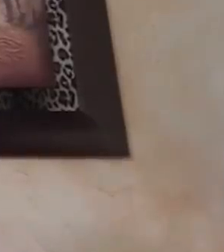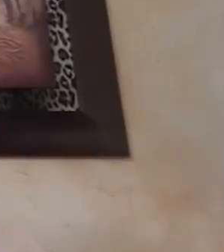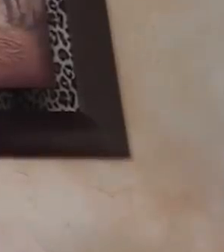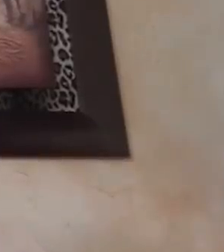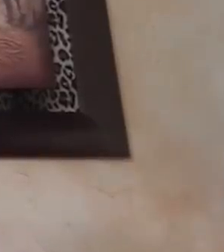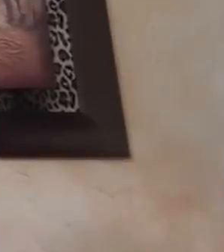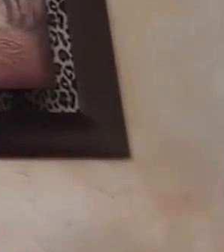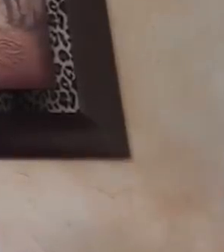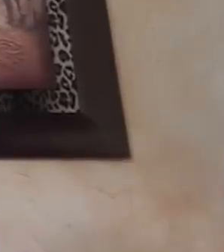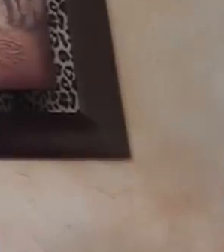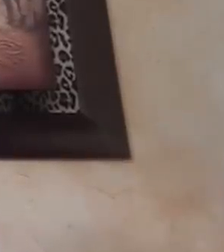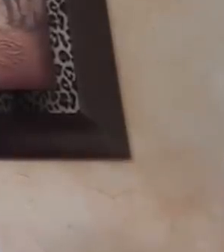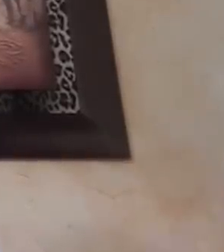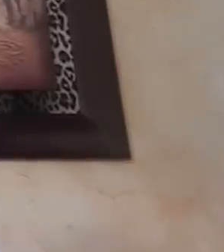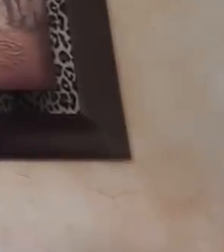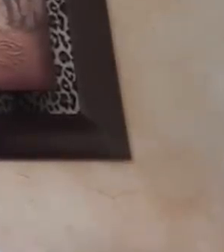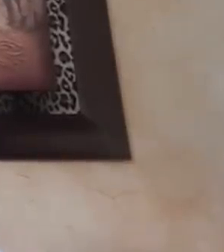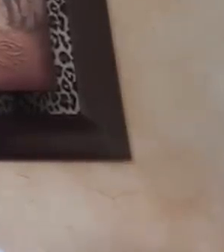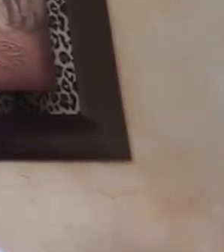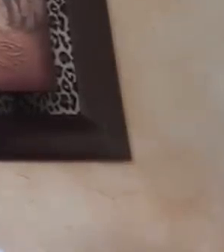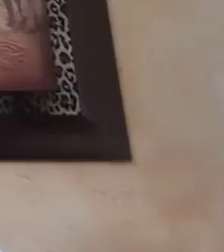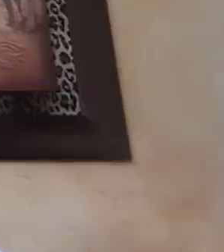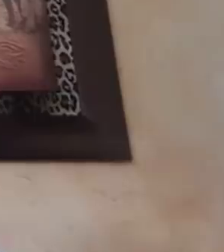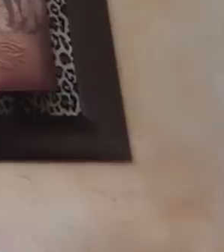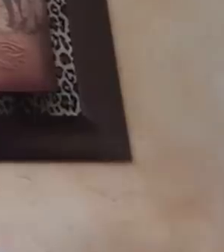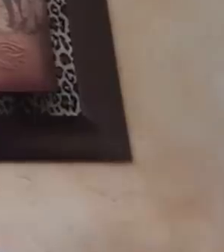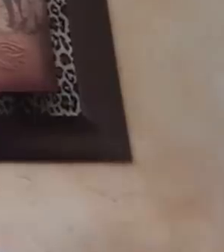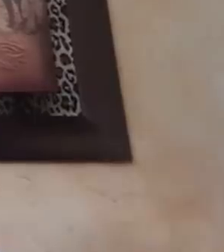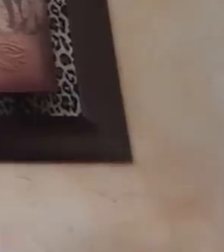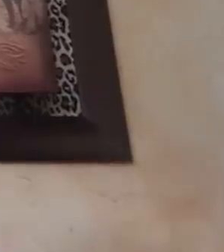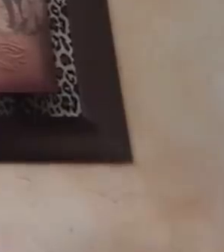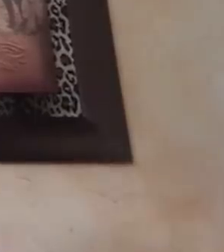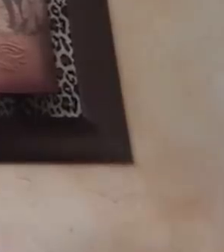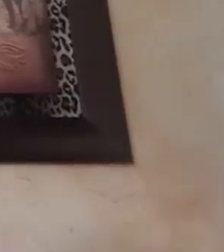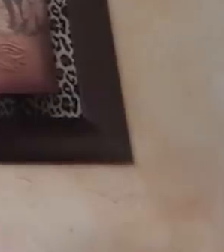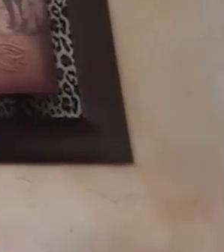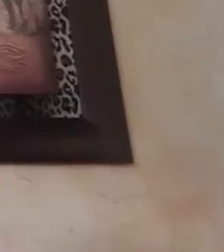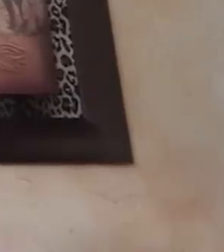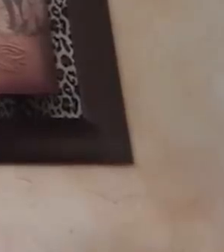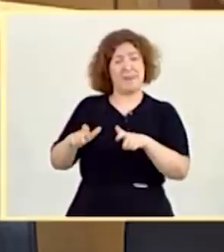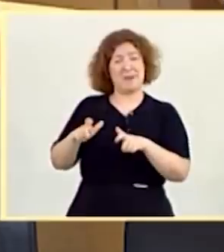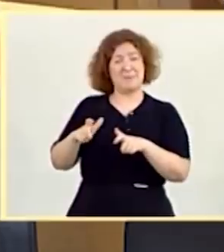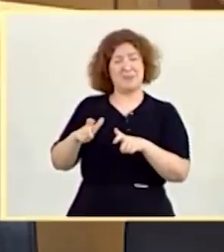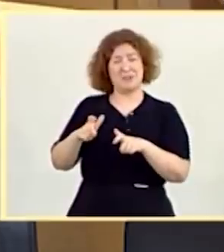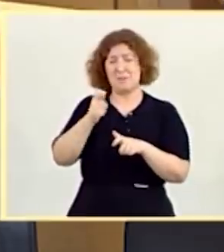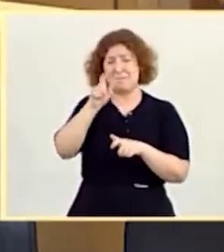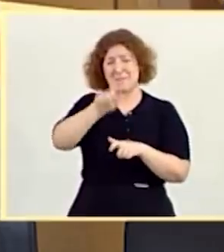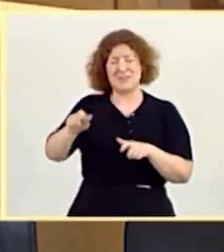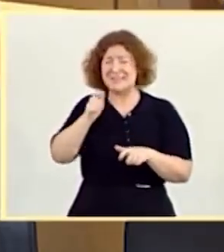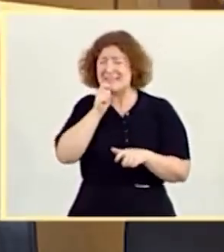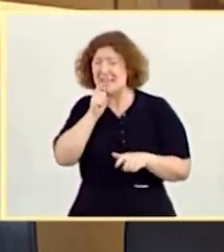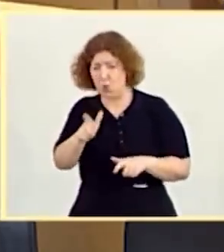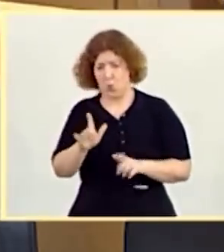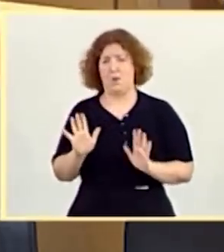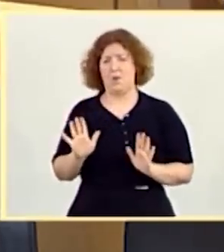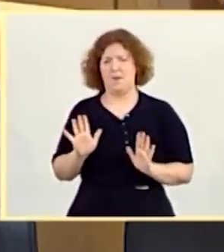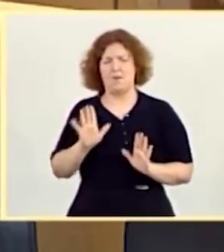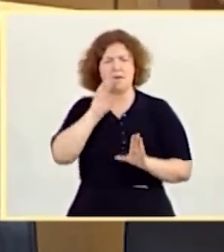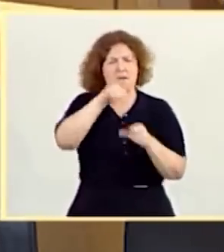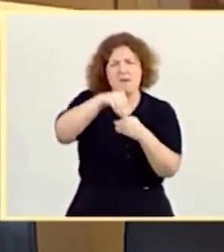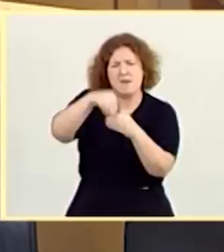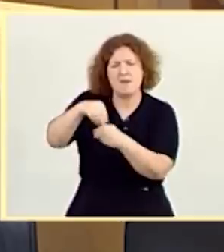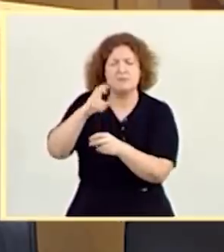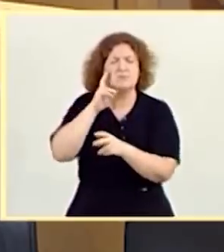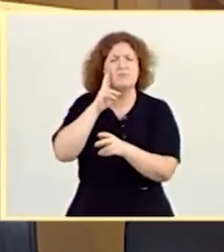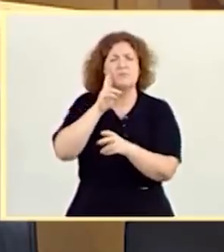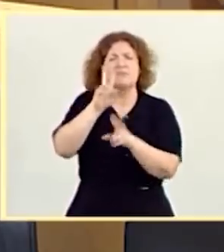quería filtraciones, que no quería nada y que obraría actuaciones judiciales contra el que se inmiscuyese en esas investigaciones policiales. Por tanto, no